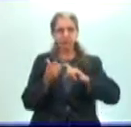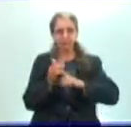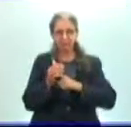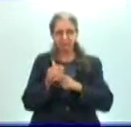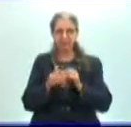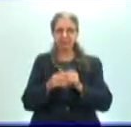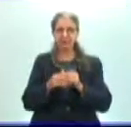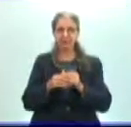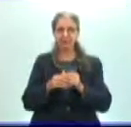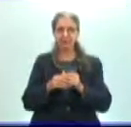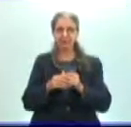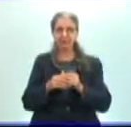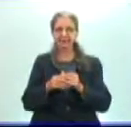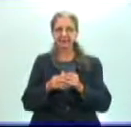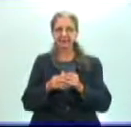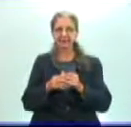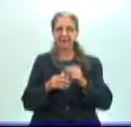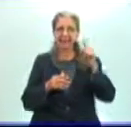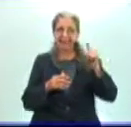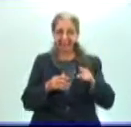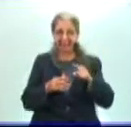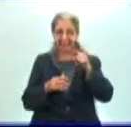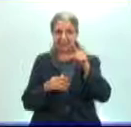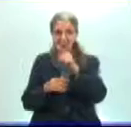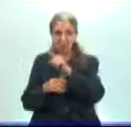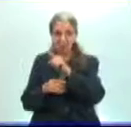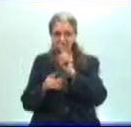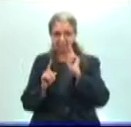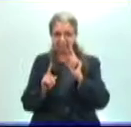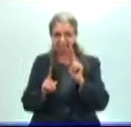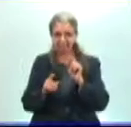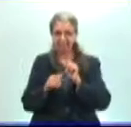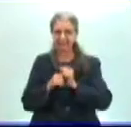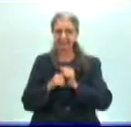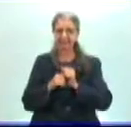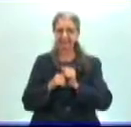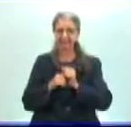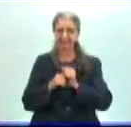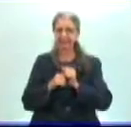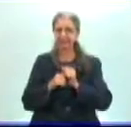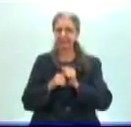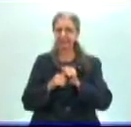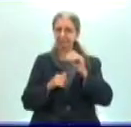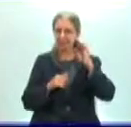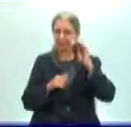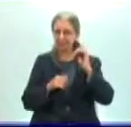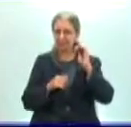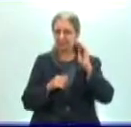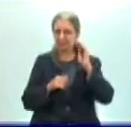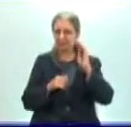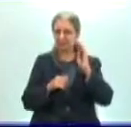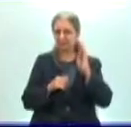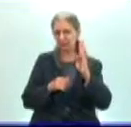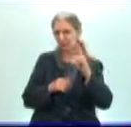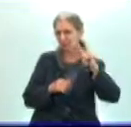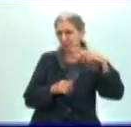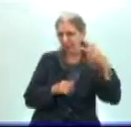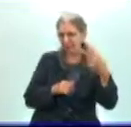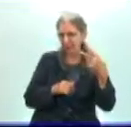luego hallas la raíz de 400, que fue el valor metros cuadrados que nos dio,